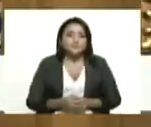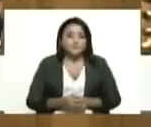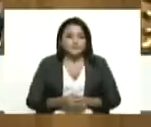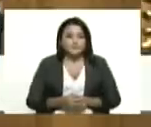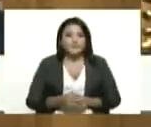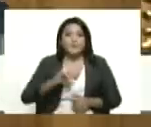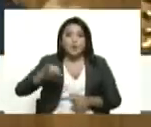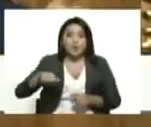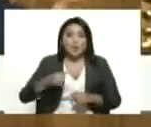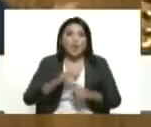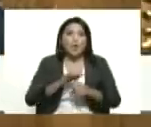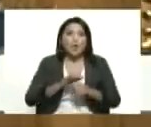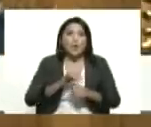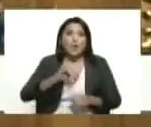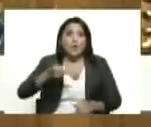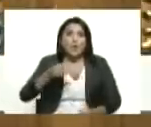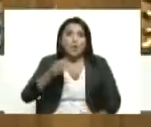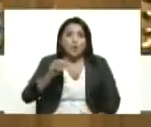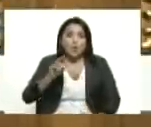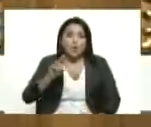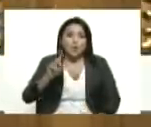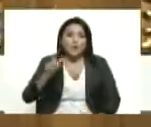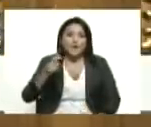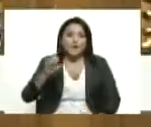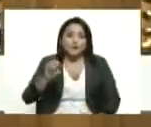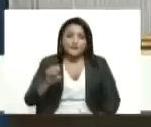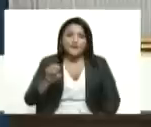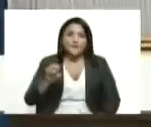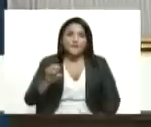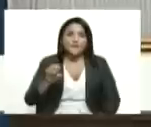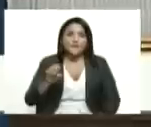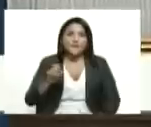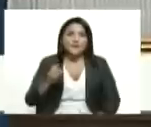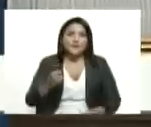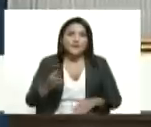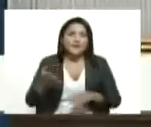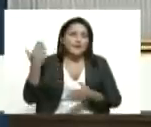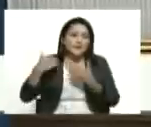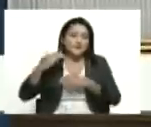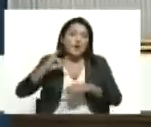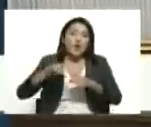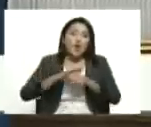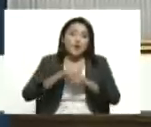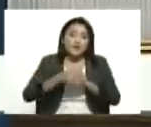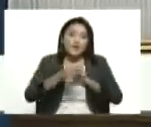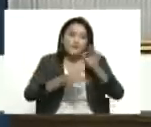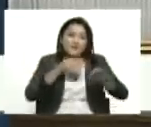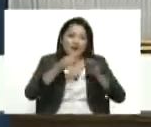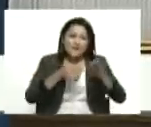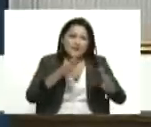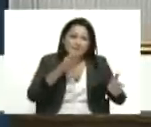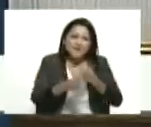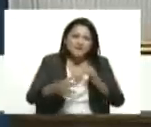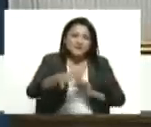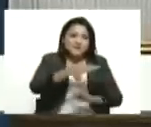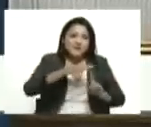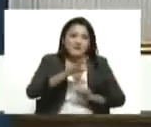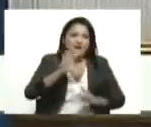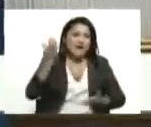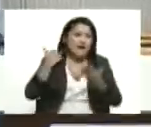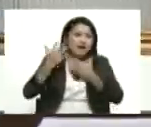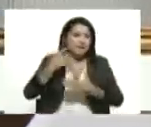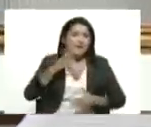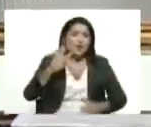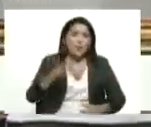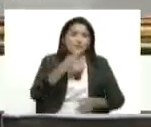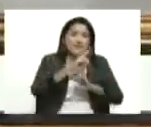su intervención en una de las sesiones pasadas, hizo un recuento de lo que pasaba en la Cuarta República y en